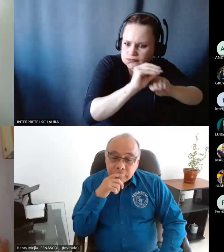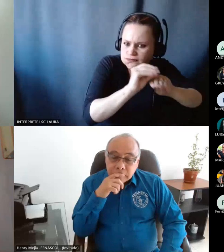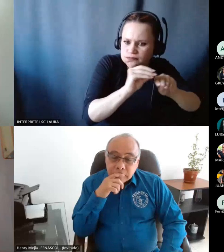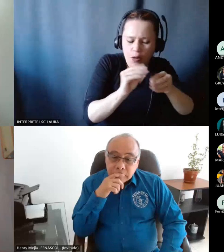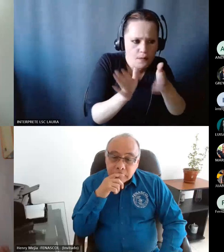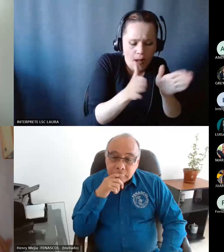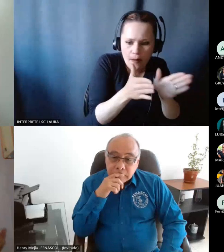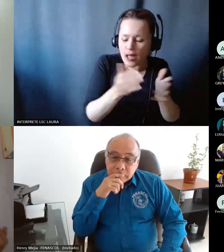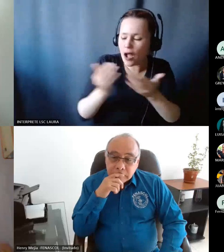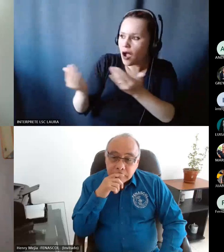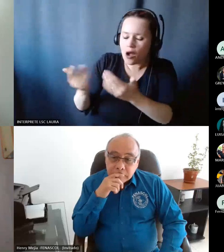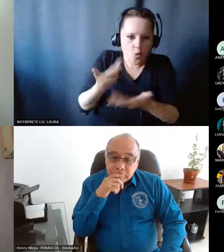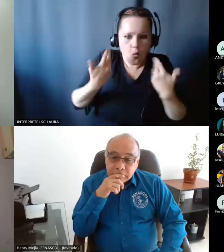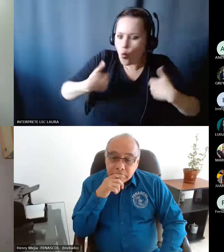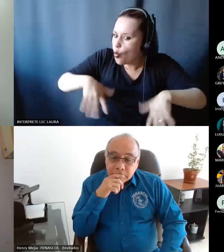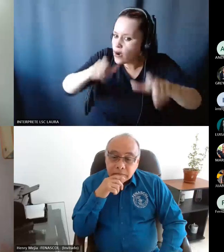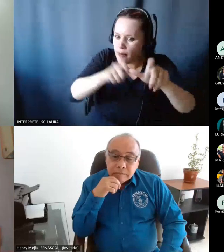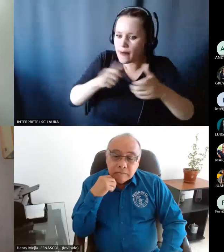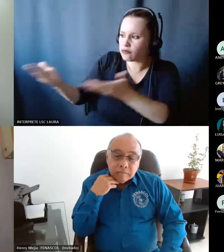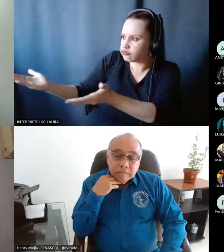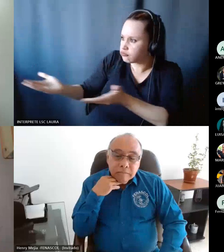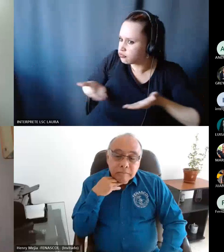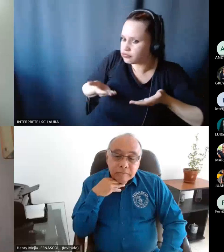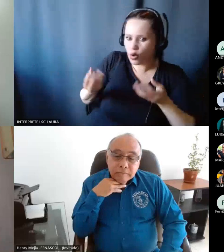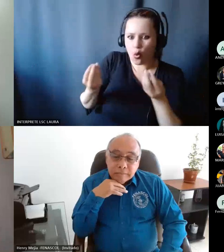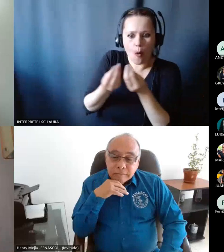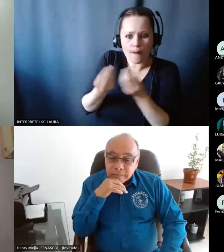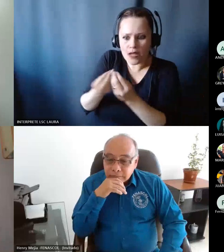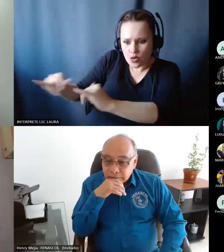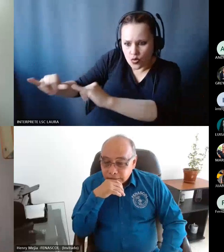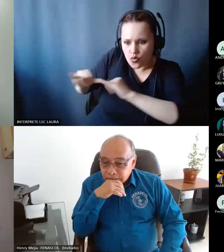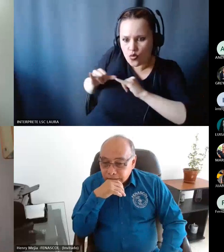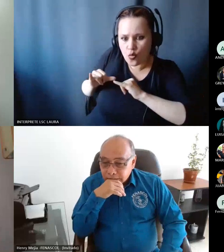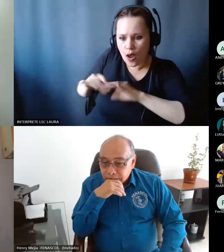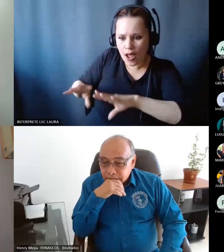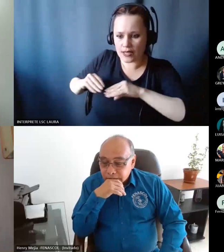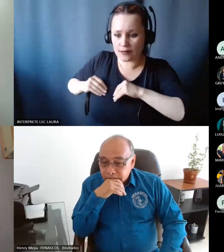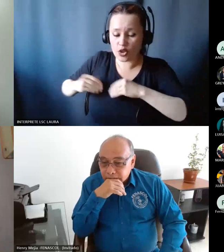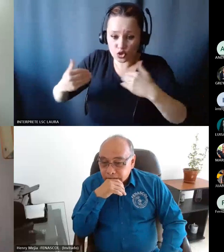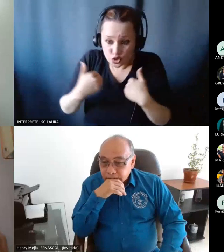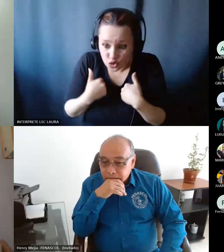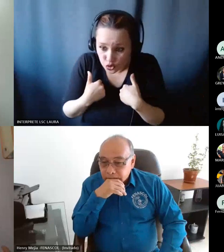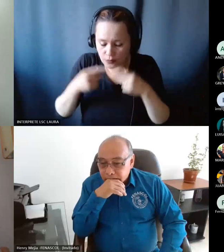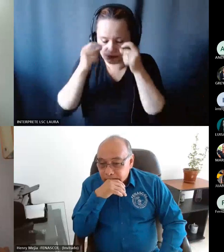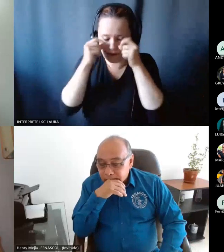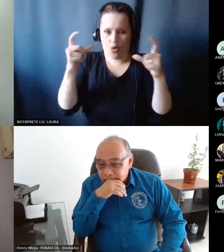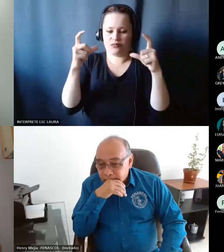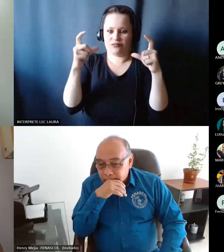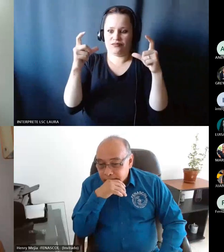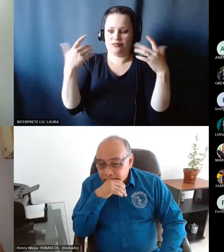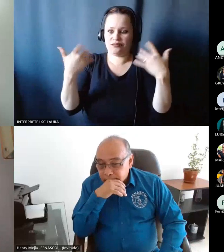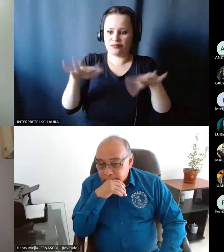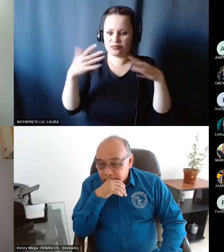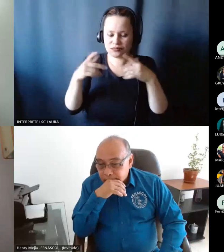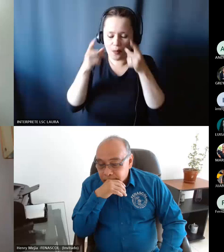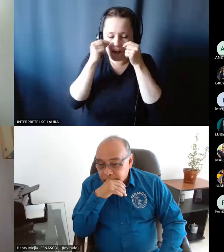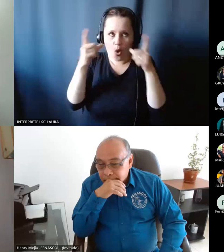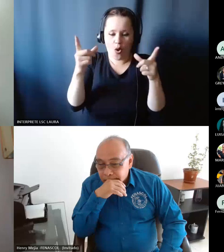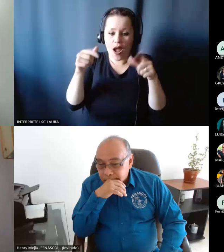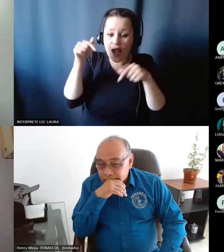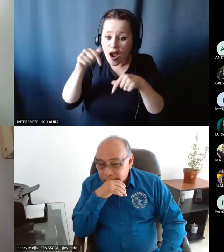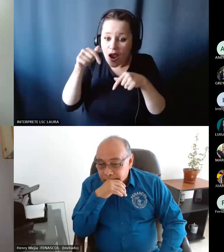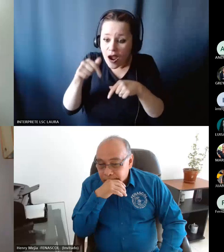puedan recibir a nuestros compañeros de la manera que necesitamos a mí me sorprende el reto que tenemos en